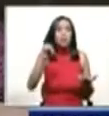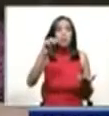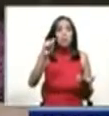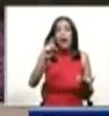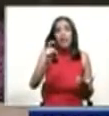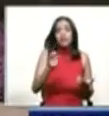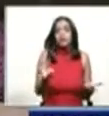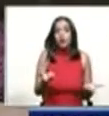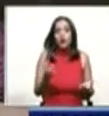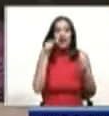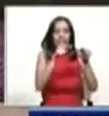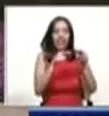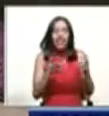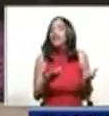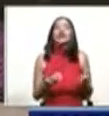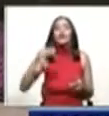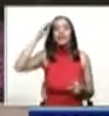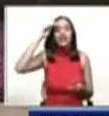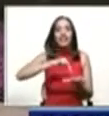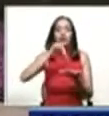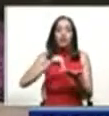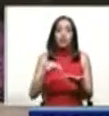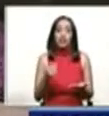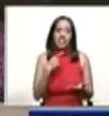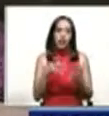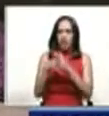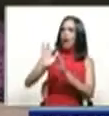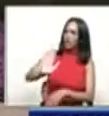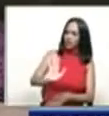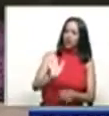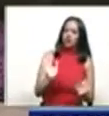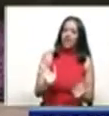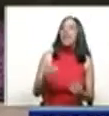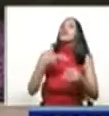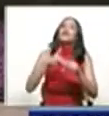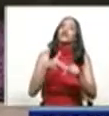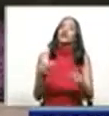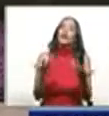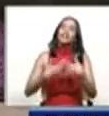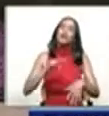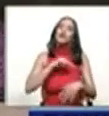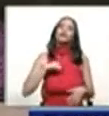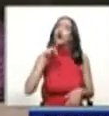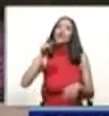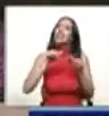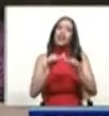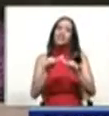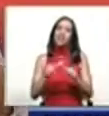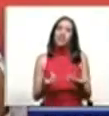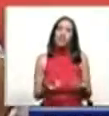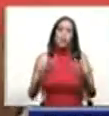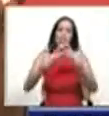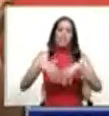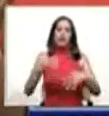nacionalista, que bueno, quería ir al país y le dijo a los gringos, para allá va. El petróleo lo administramos nosotros. Ustedes no nos van a seguir administrando nuestro petróleo